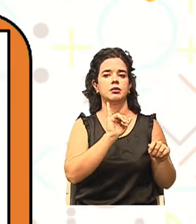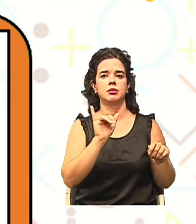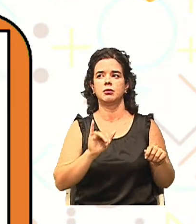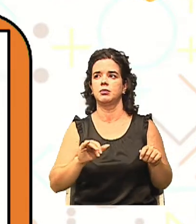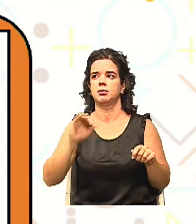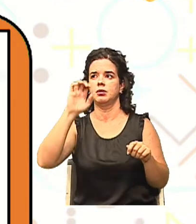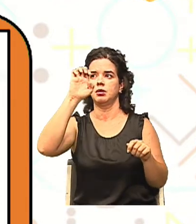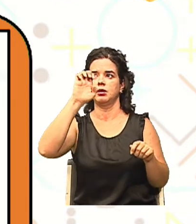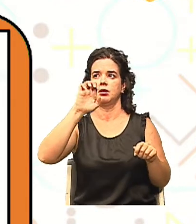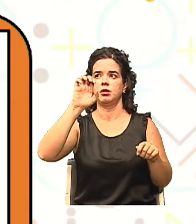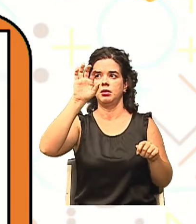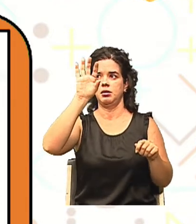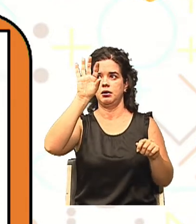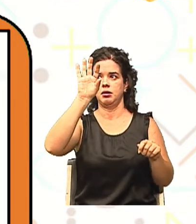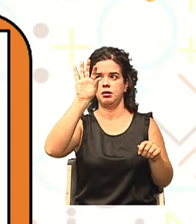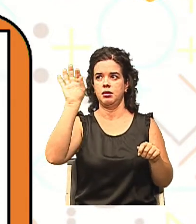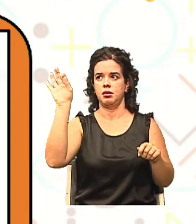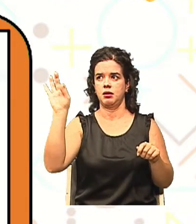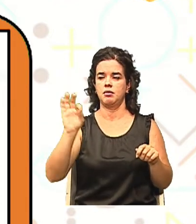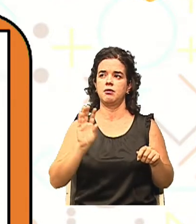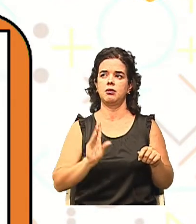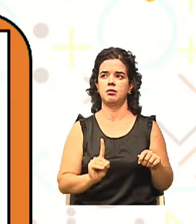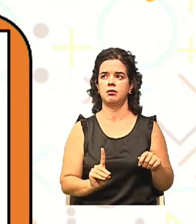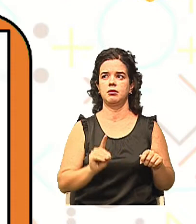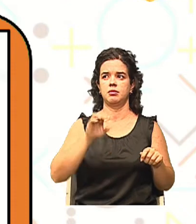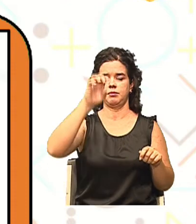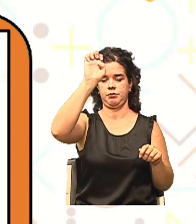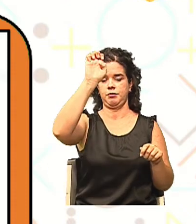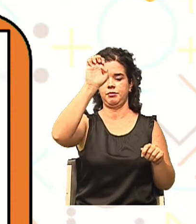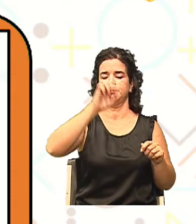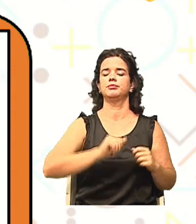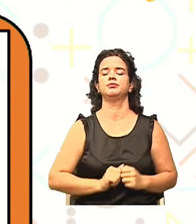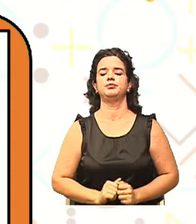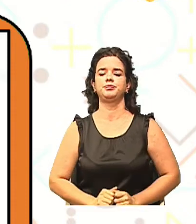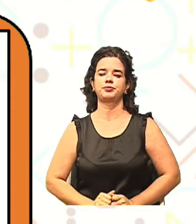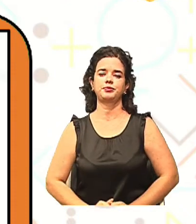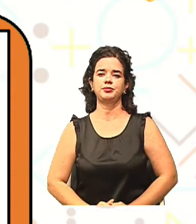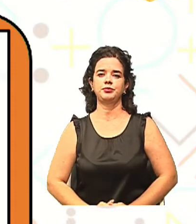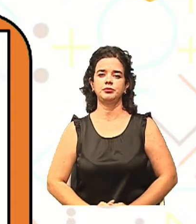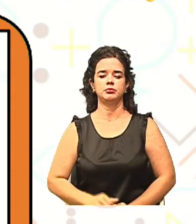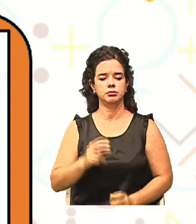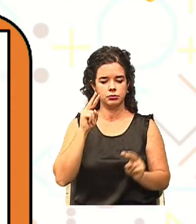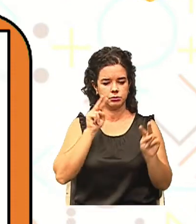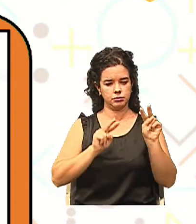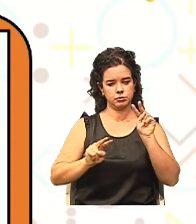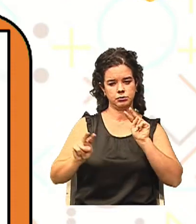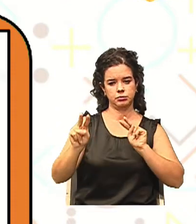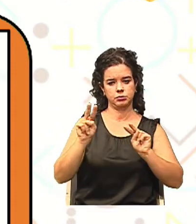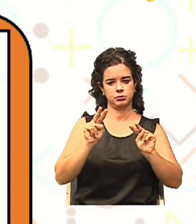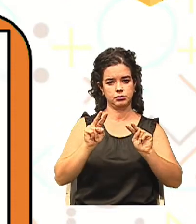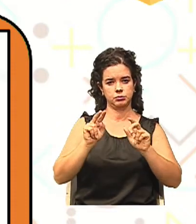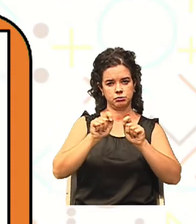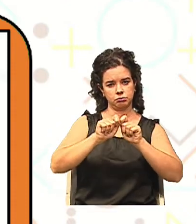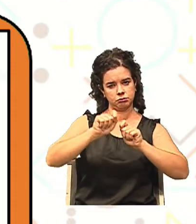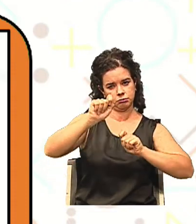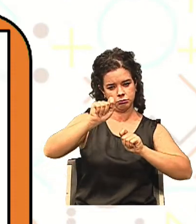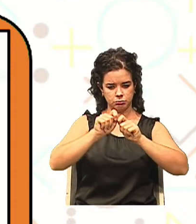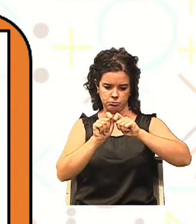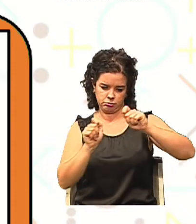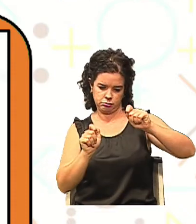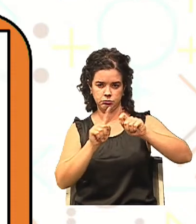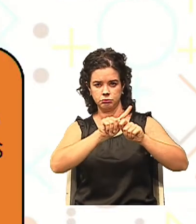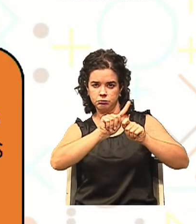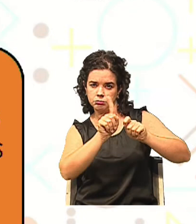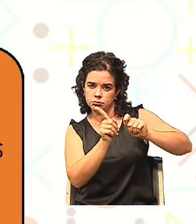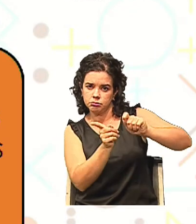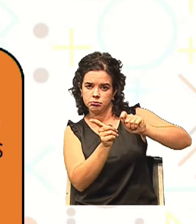FDE por el criterio ángulo, ángulo, ángulo. Observen bien las medidas.